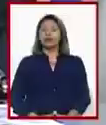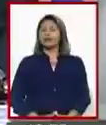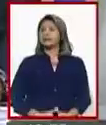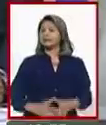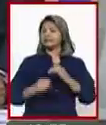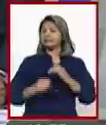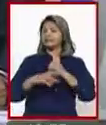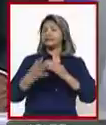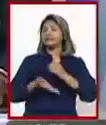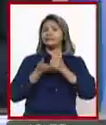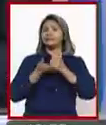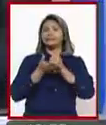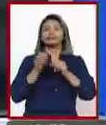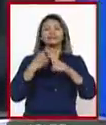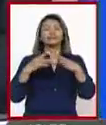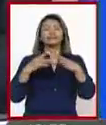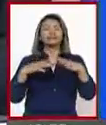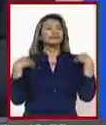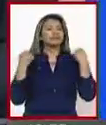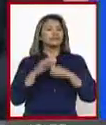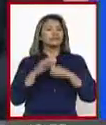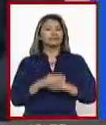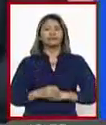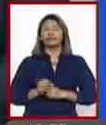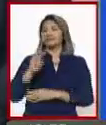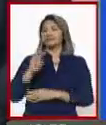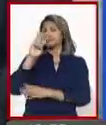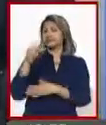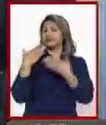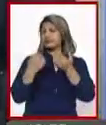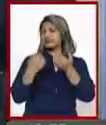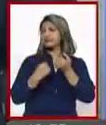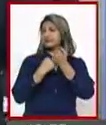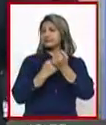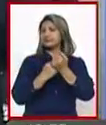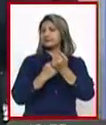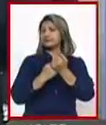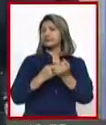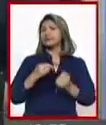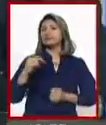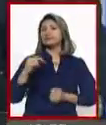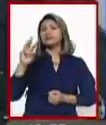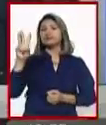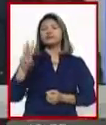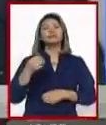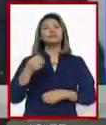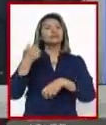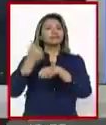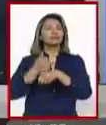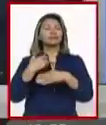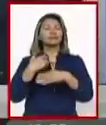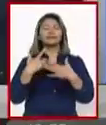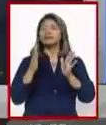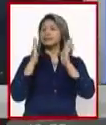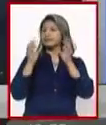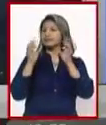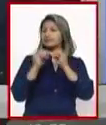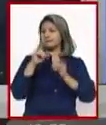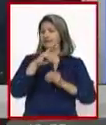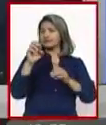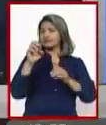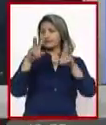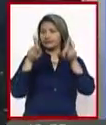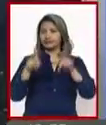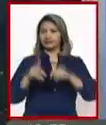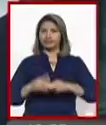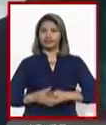Una campaña solidaria de salud se ha realizado en el municipio de Guarnes gracias al apoyo de Rotary Club Guarnes y Fundacor. Se atendieron a más de 200